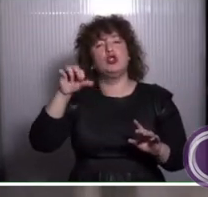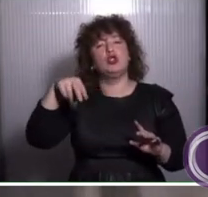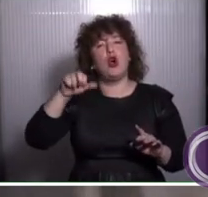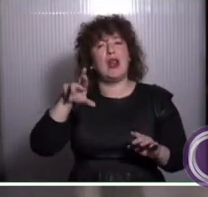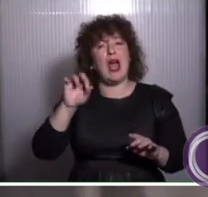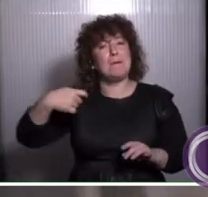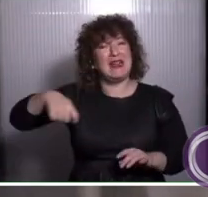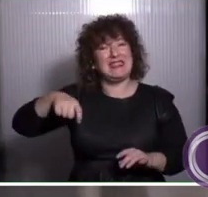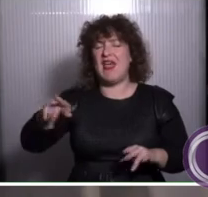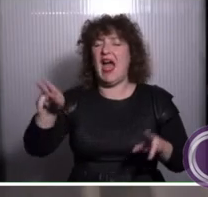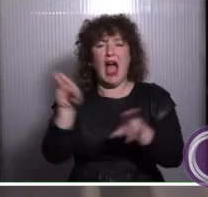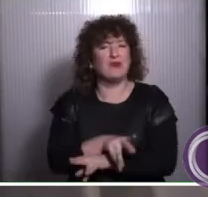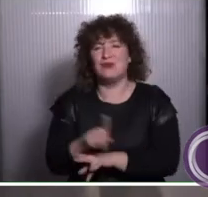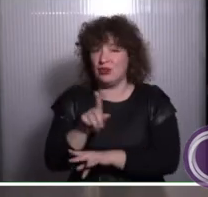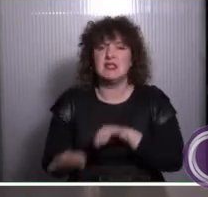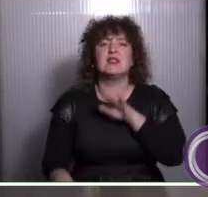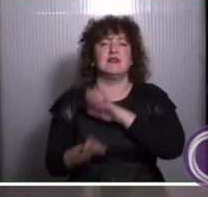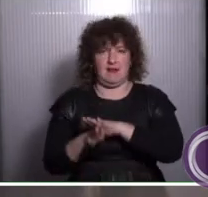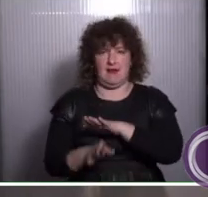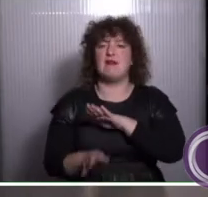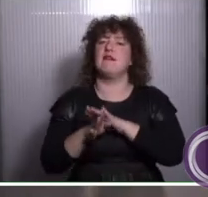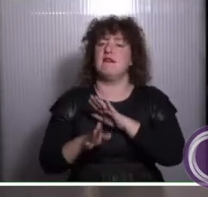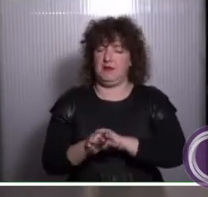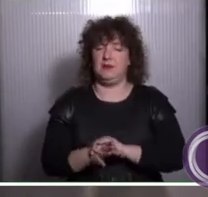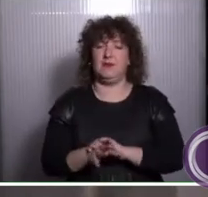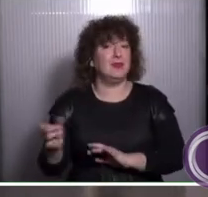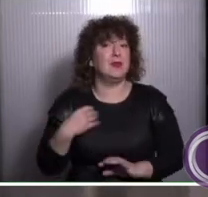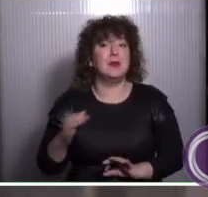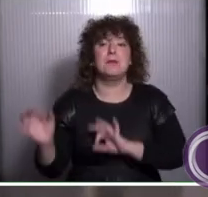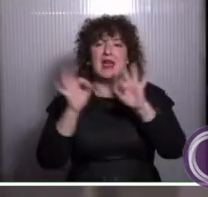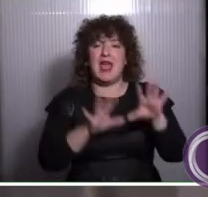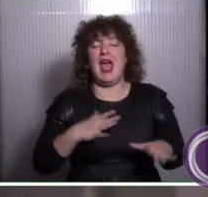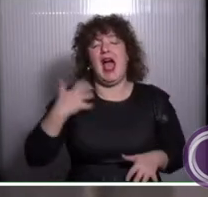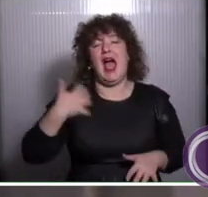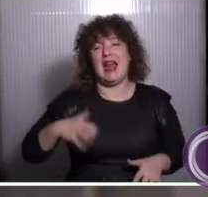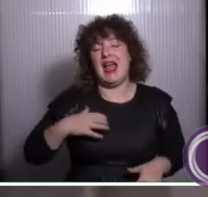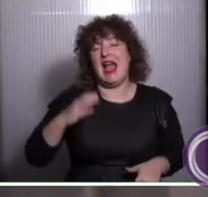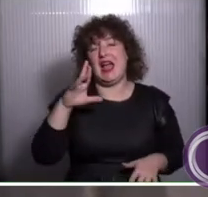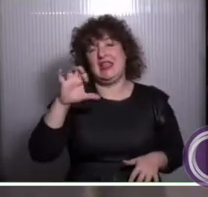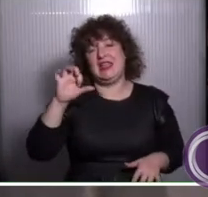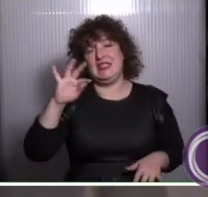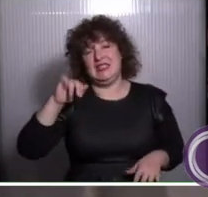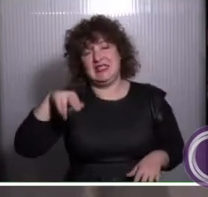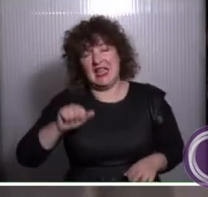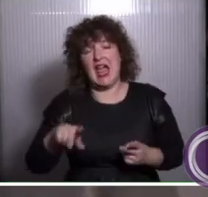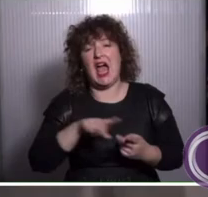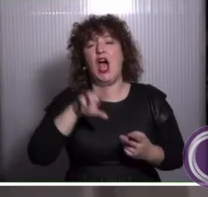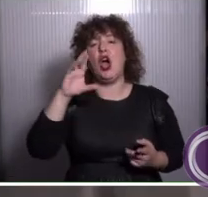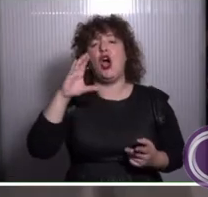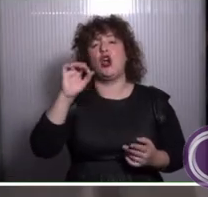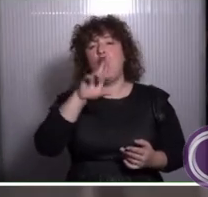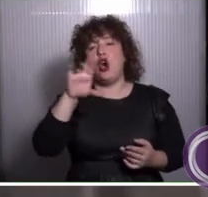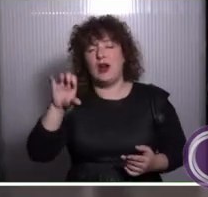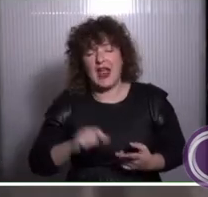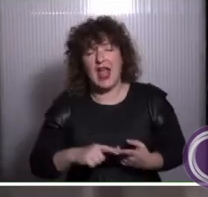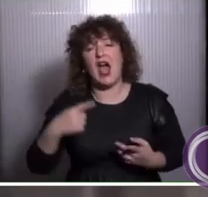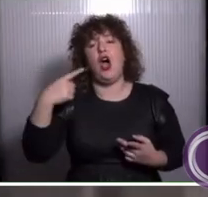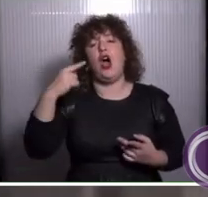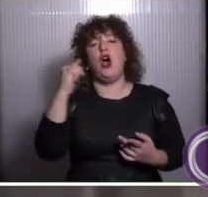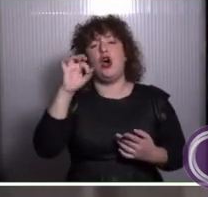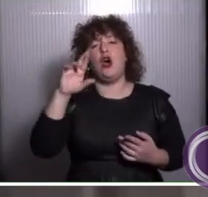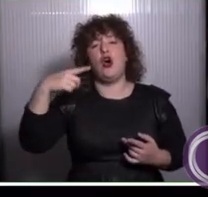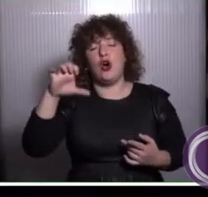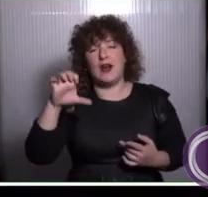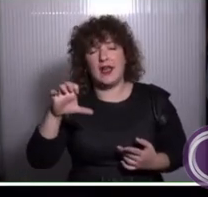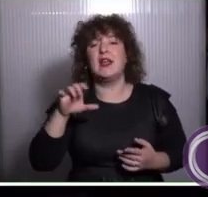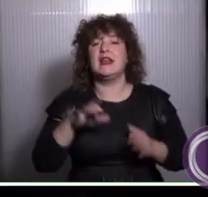que sigue siendo presidente. Y esto ha pasado igual a Cristina Kirchner, le ha pasado igual a Rafael Correa, a Jorge Glass, que